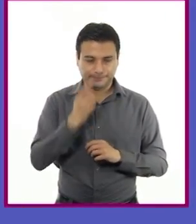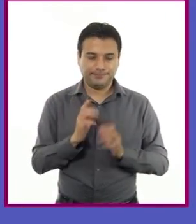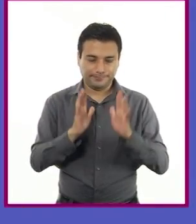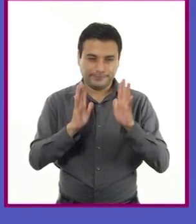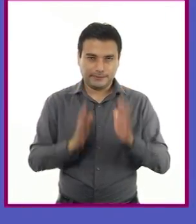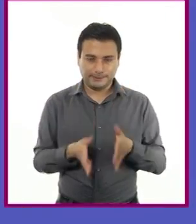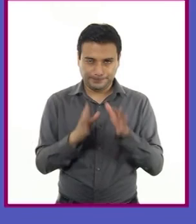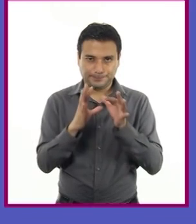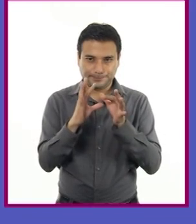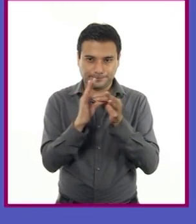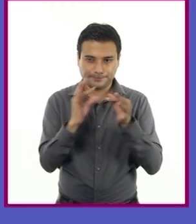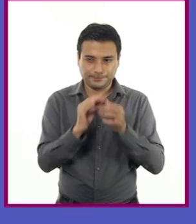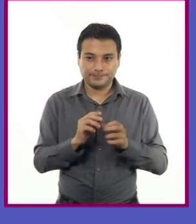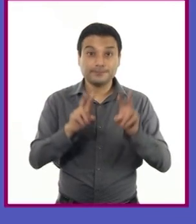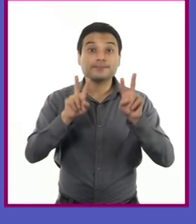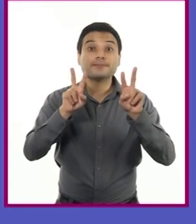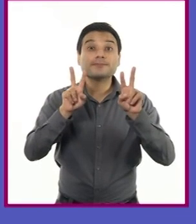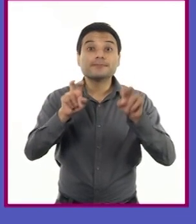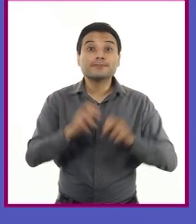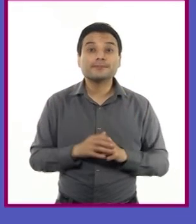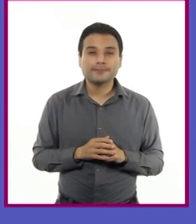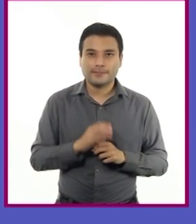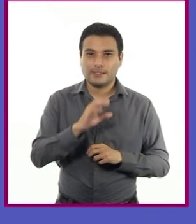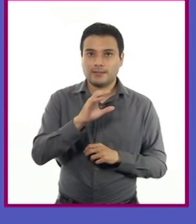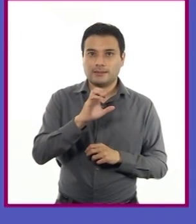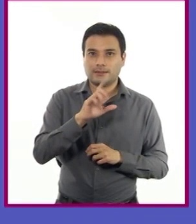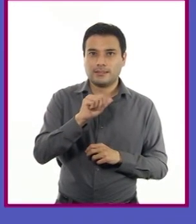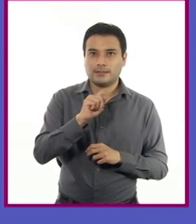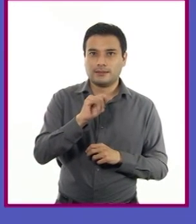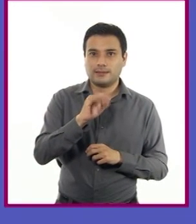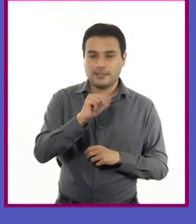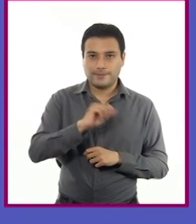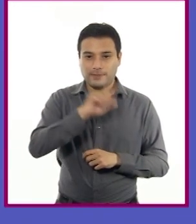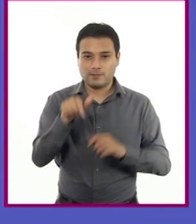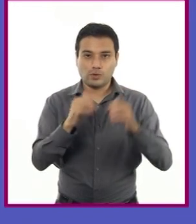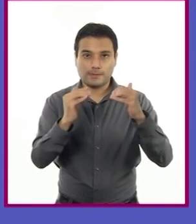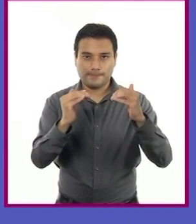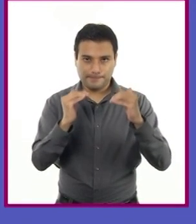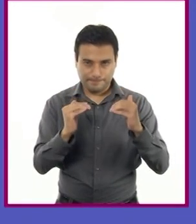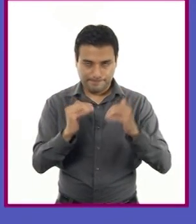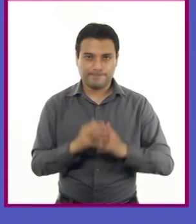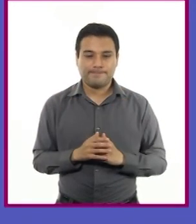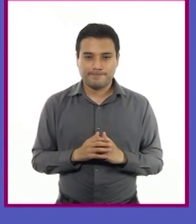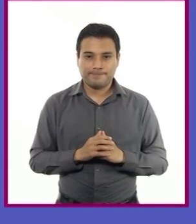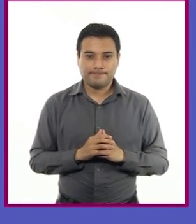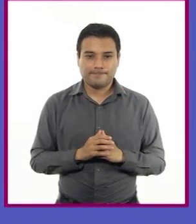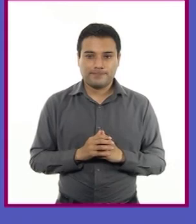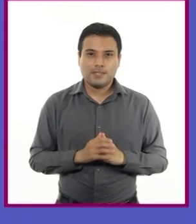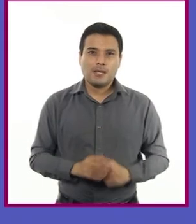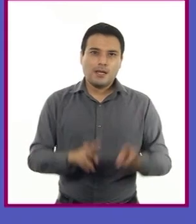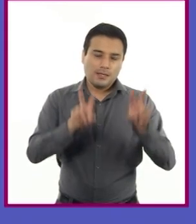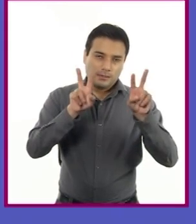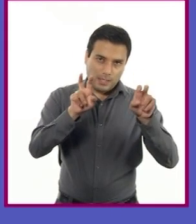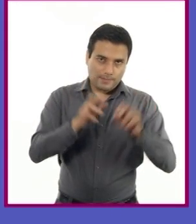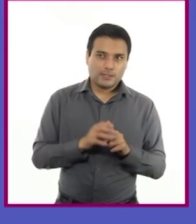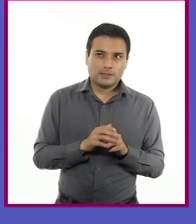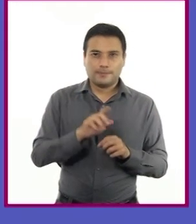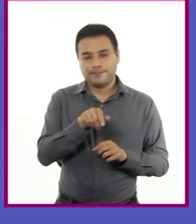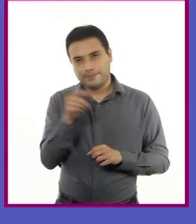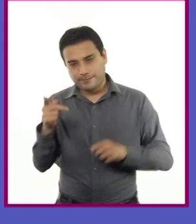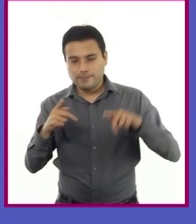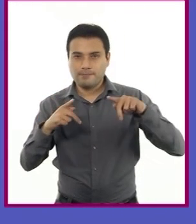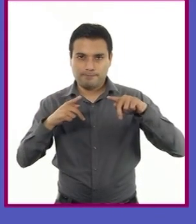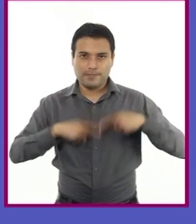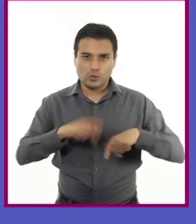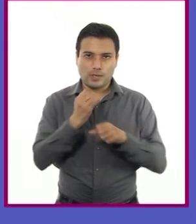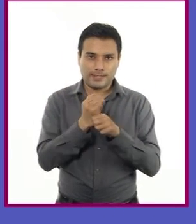dije, el título será La Celestina. Después pondré en el siguiente nivel temas y personajes.